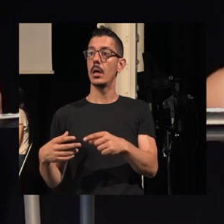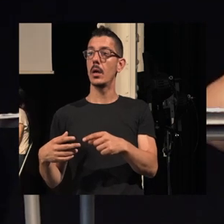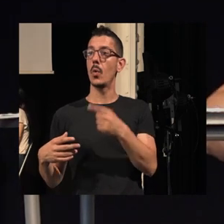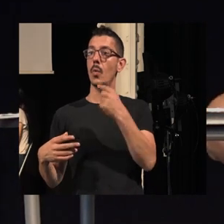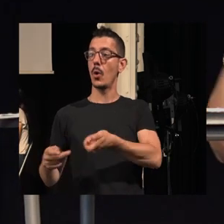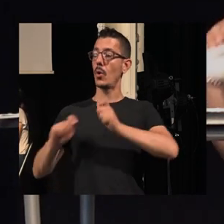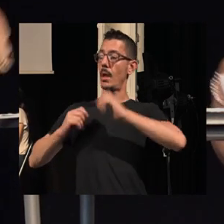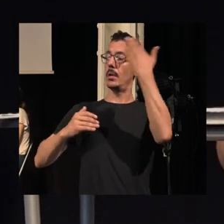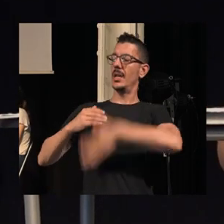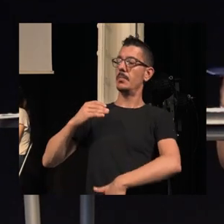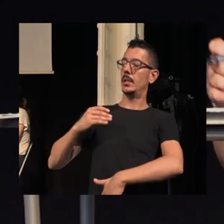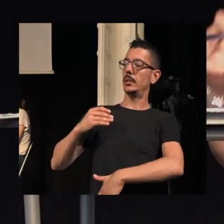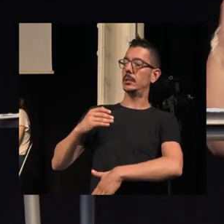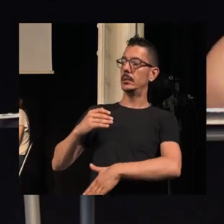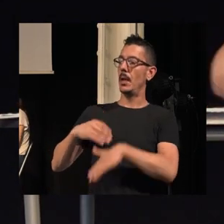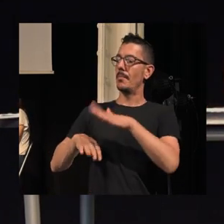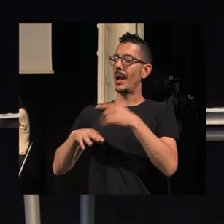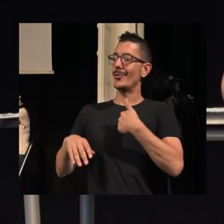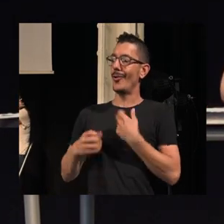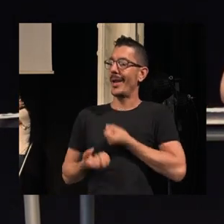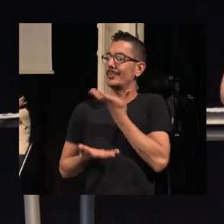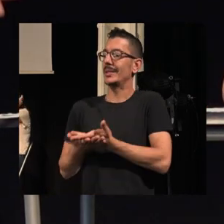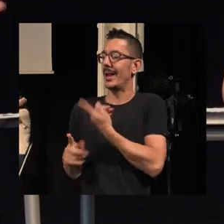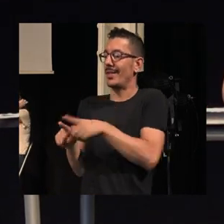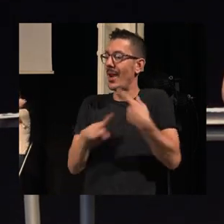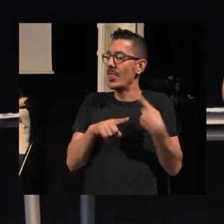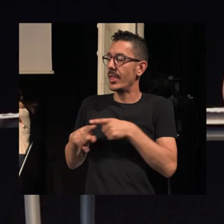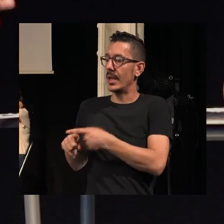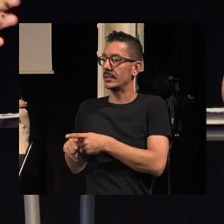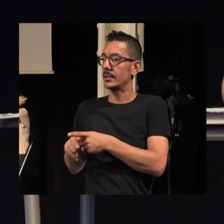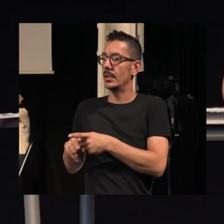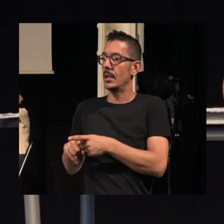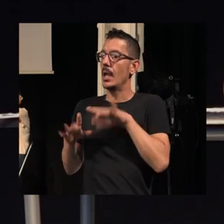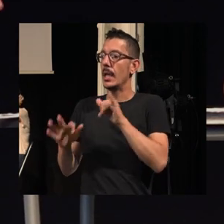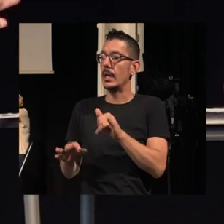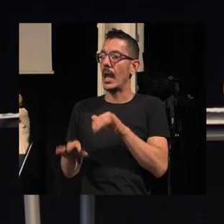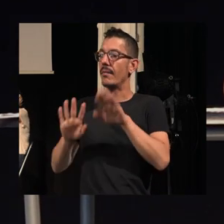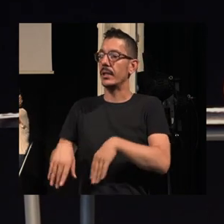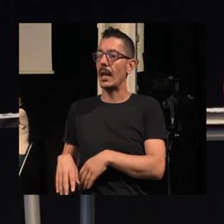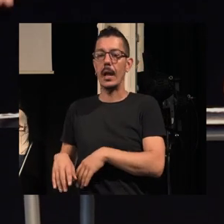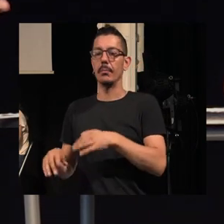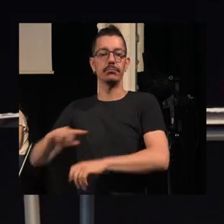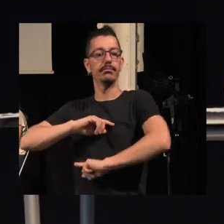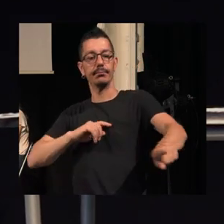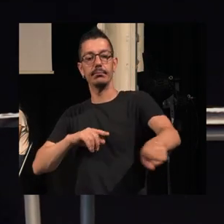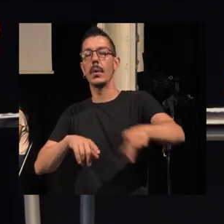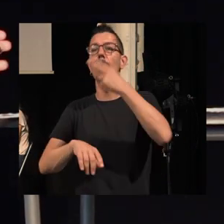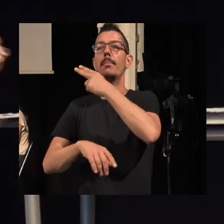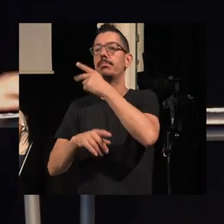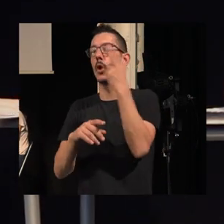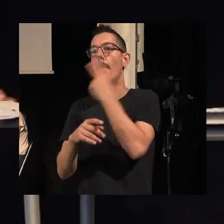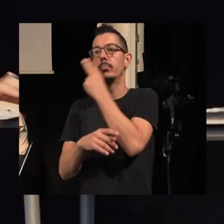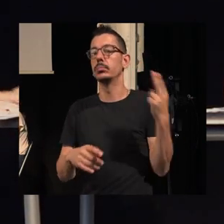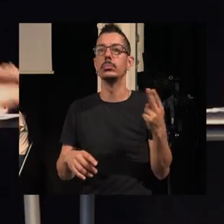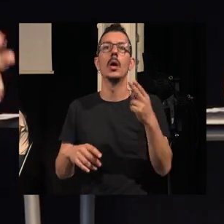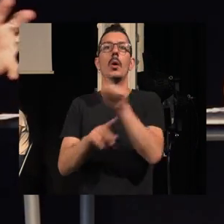que nos impide como diferentes y que nos aboca continuamente a lo abyecto, a lo prohibido, al dolor, a la precariedad, a